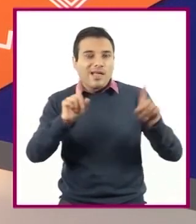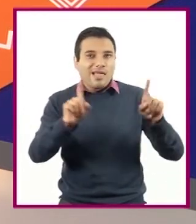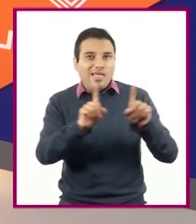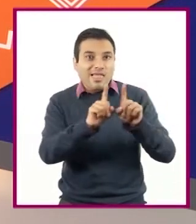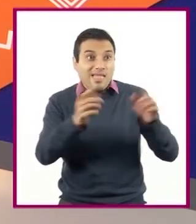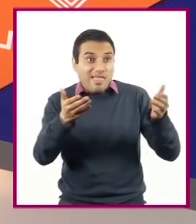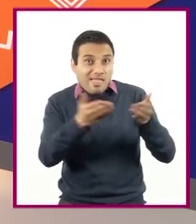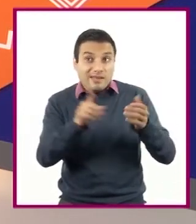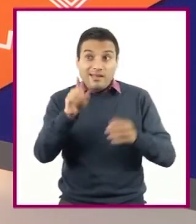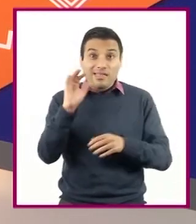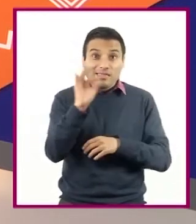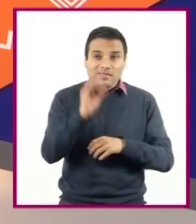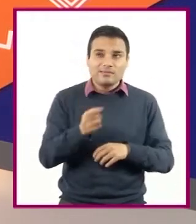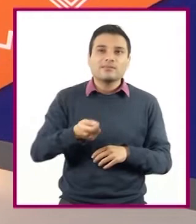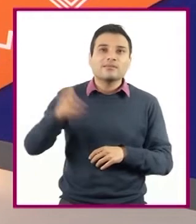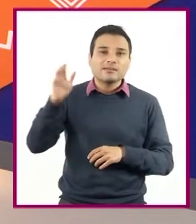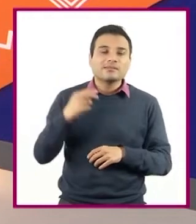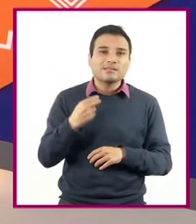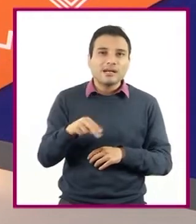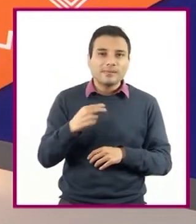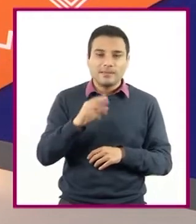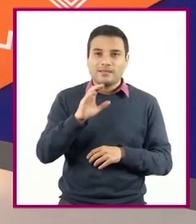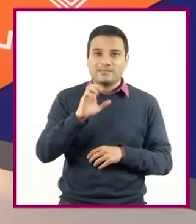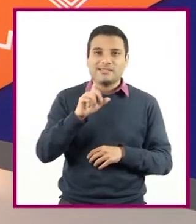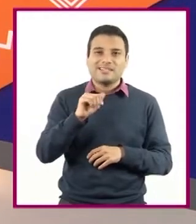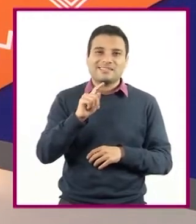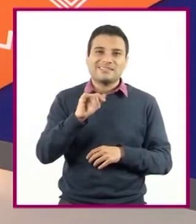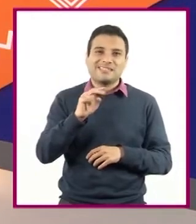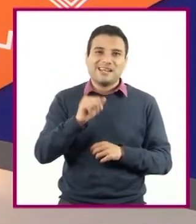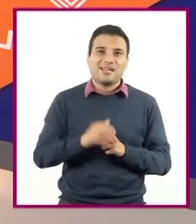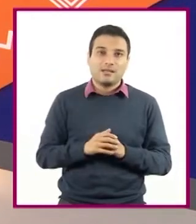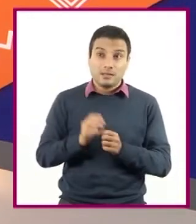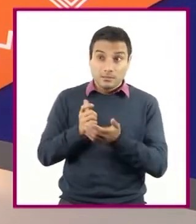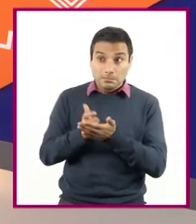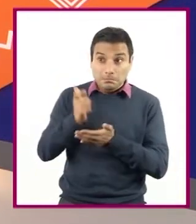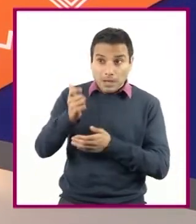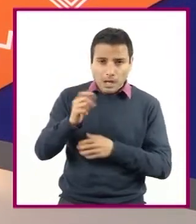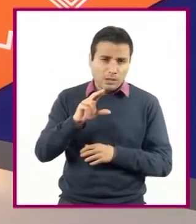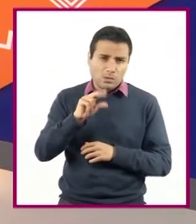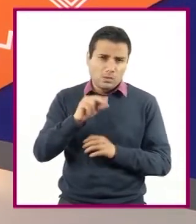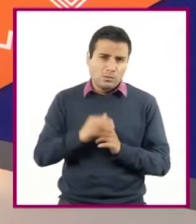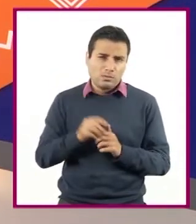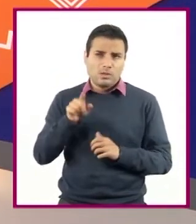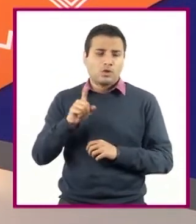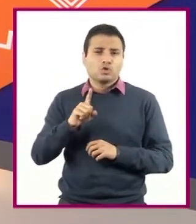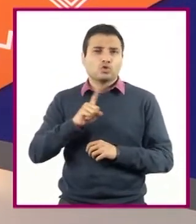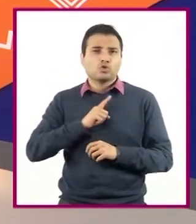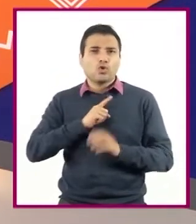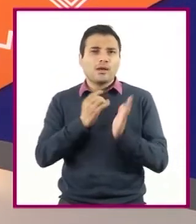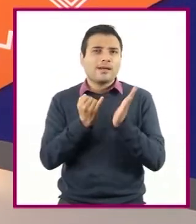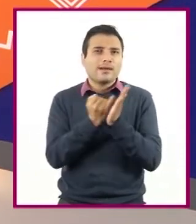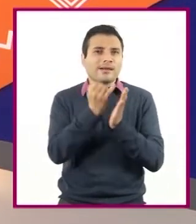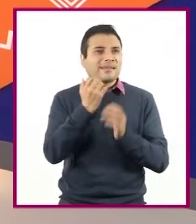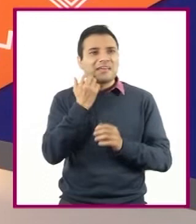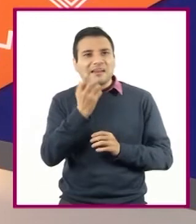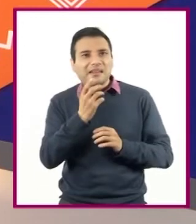vínculo romántico, aunque ya no lo haga por dinero, sino nada más por buena fe y siguiendo un ímpetu